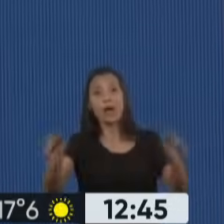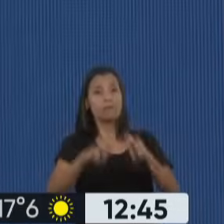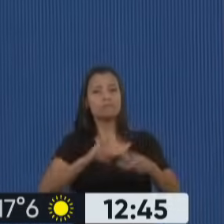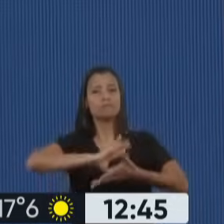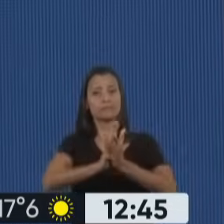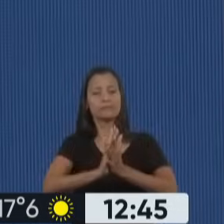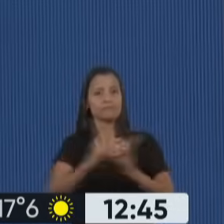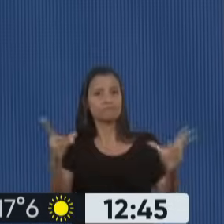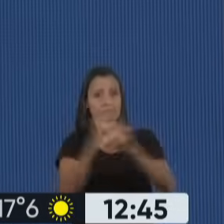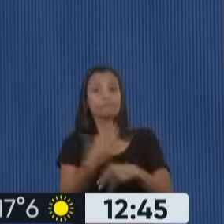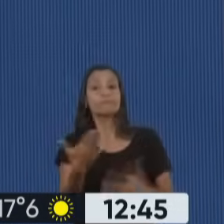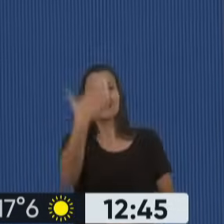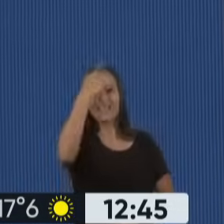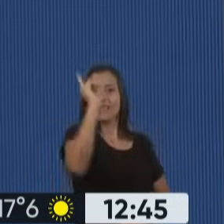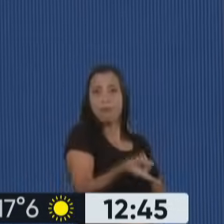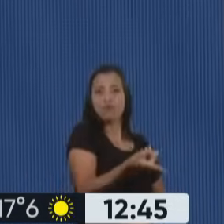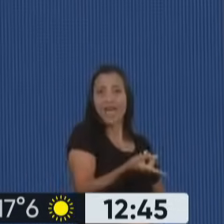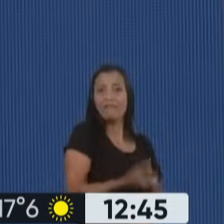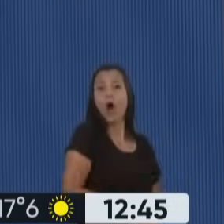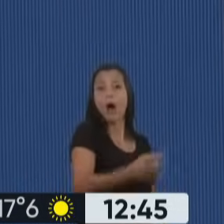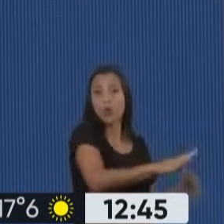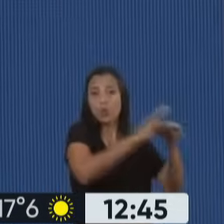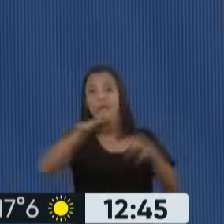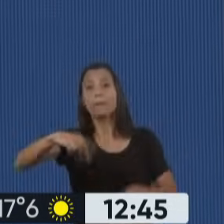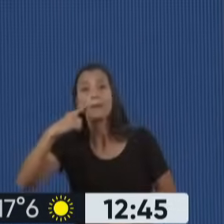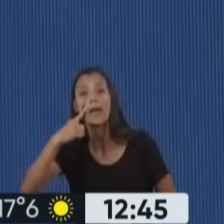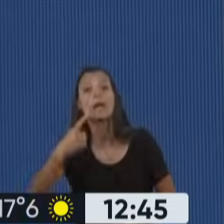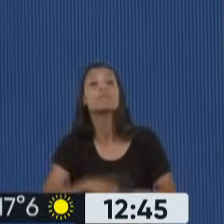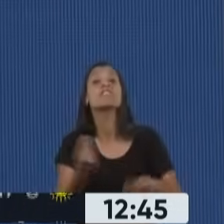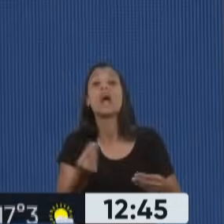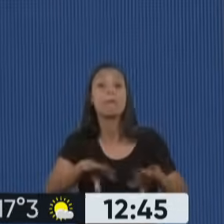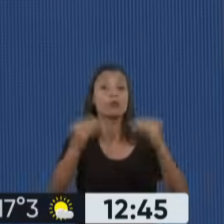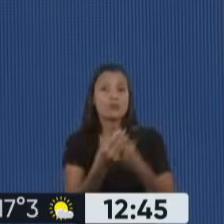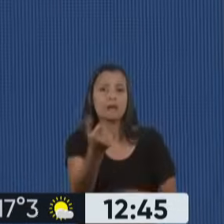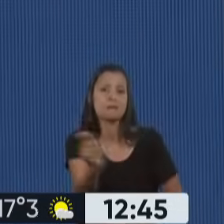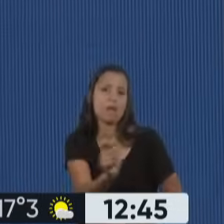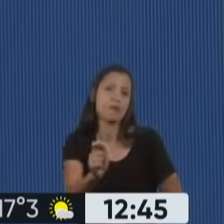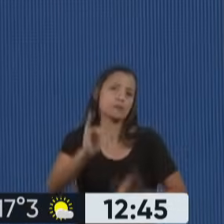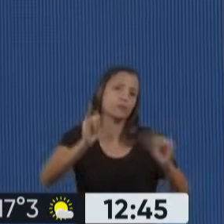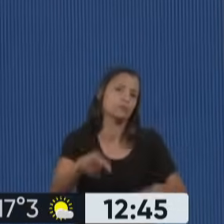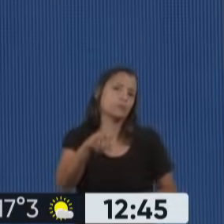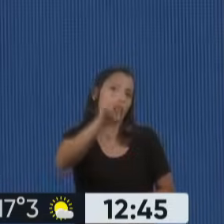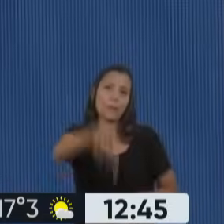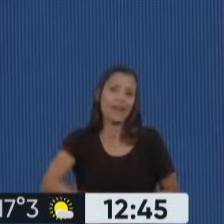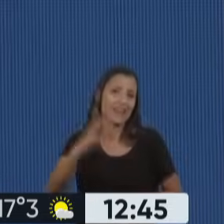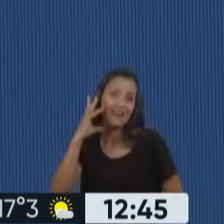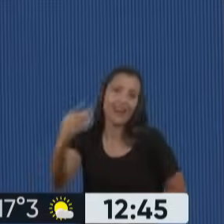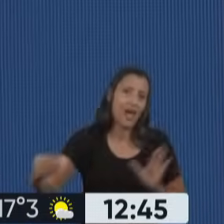tanto, hicimos un ajuste de 15 puntos del PBI en 6 meses. Vaya que eso sí es para el libro Guinness de los